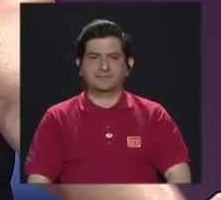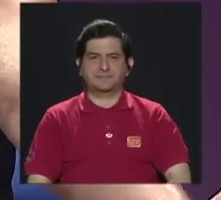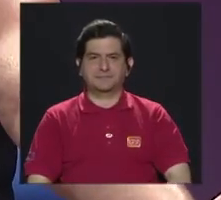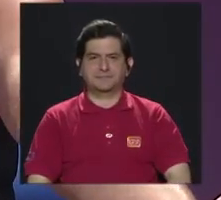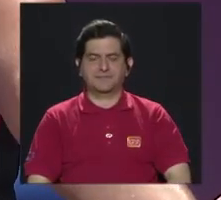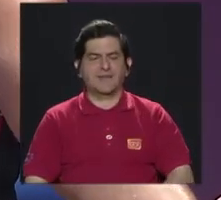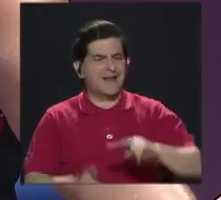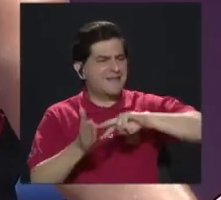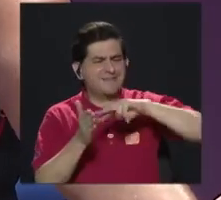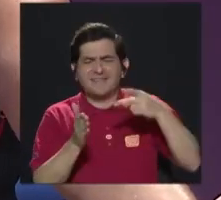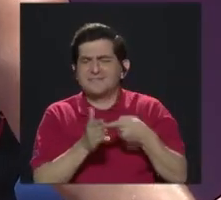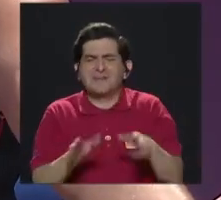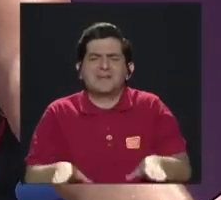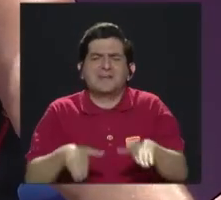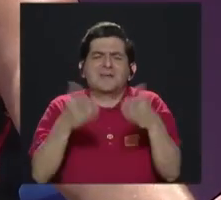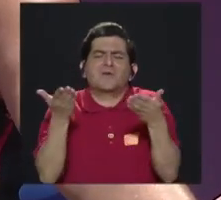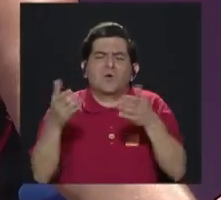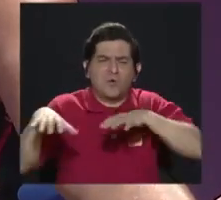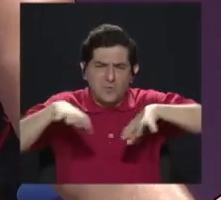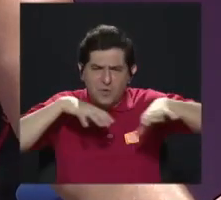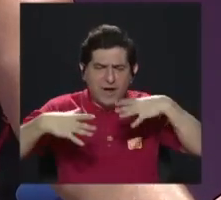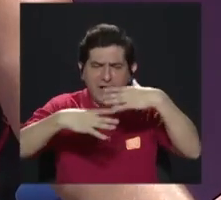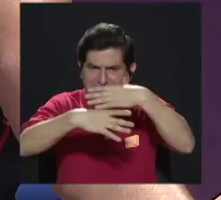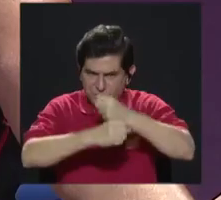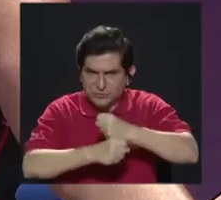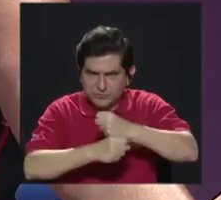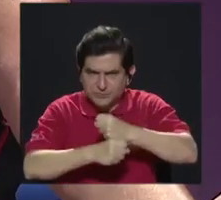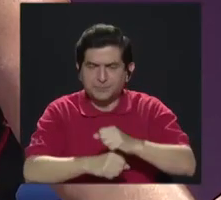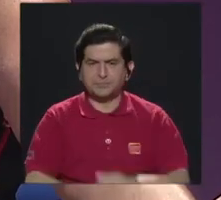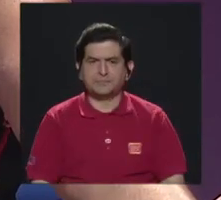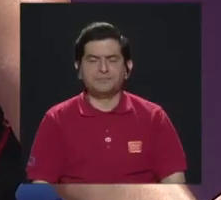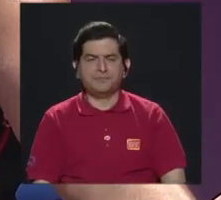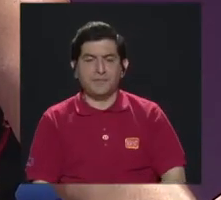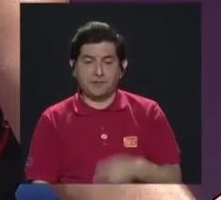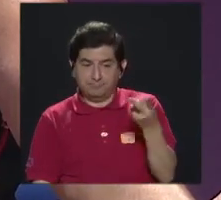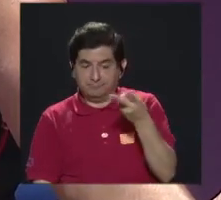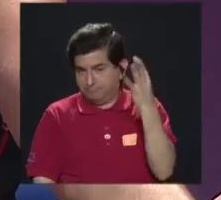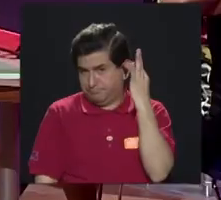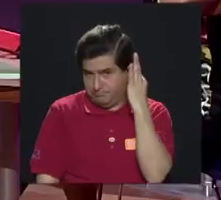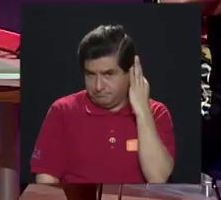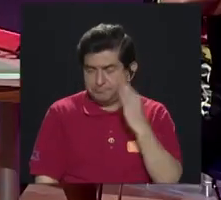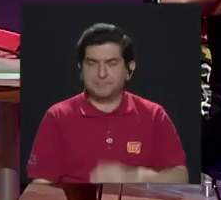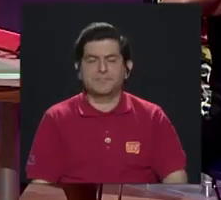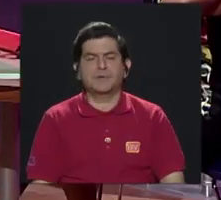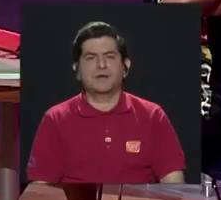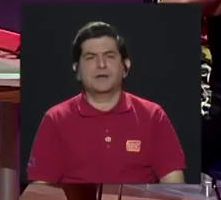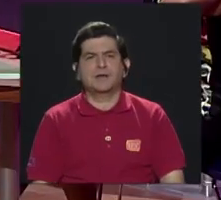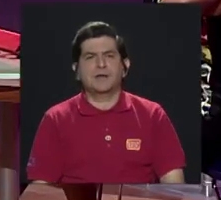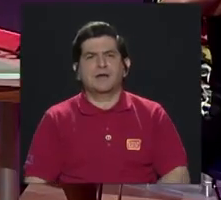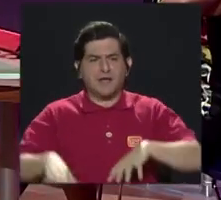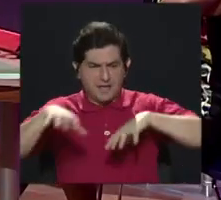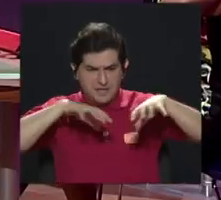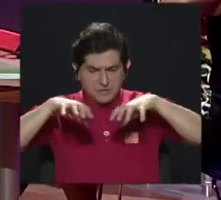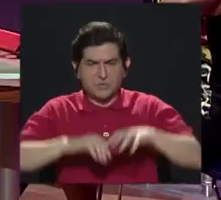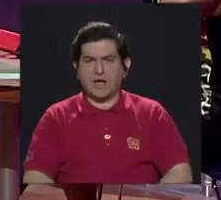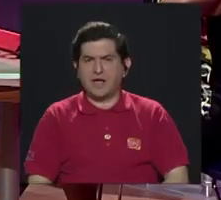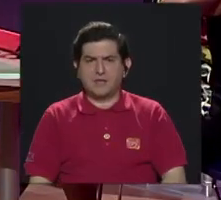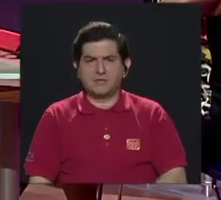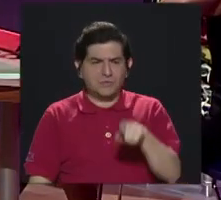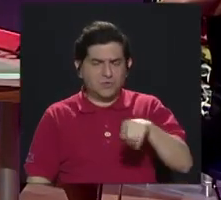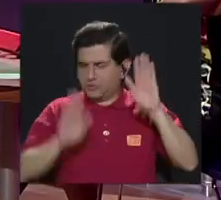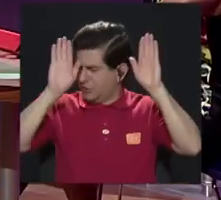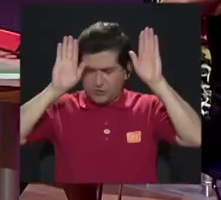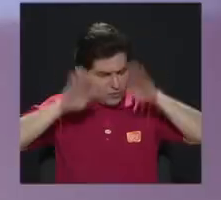¿Cómo definís, Cristian, este acto que hicieron Lalay y Yasmín? Bueno, es un acto de desobediencia